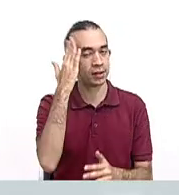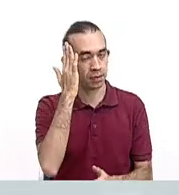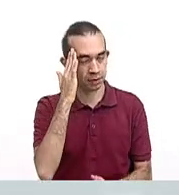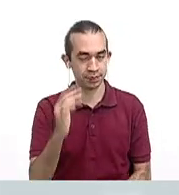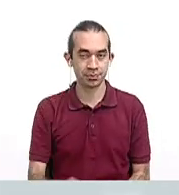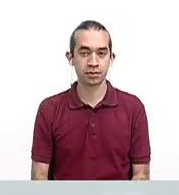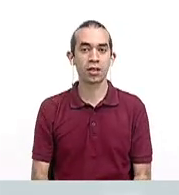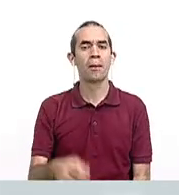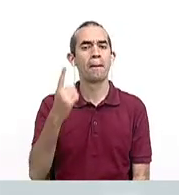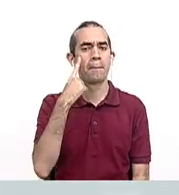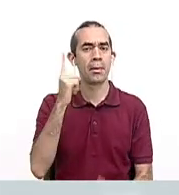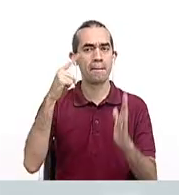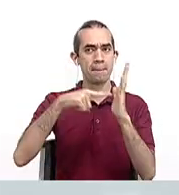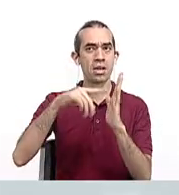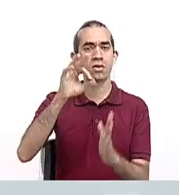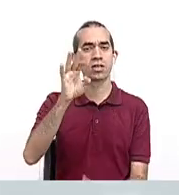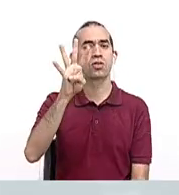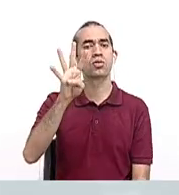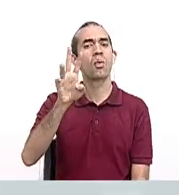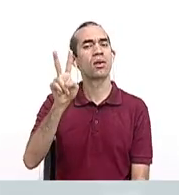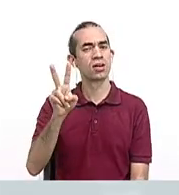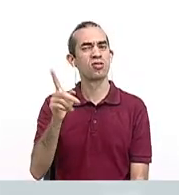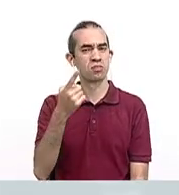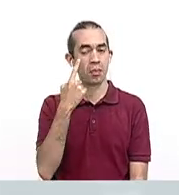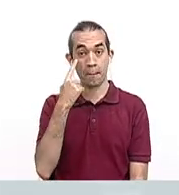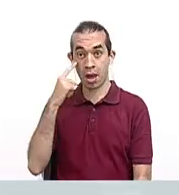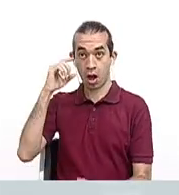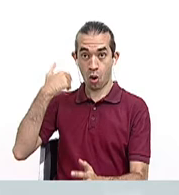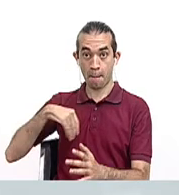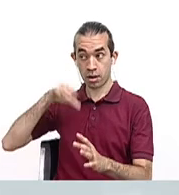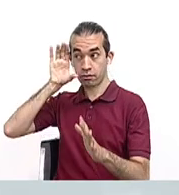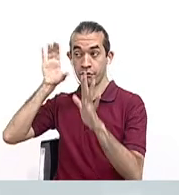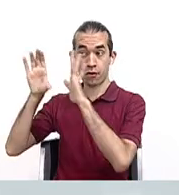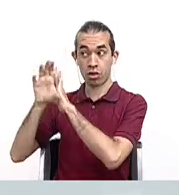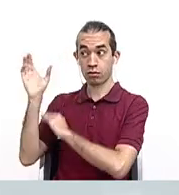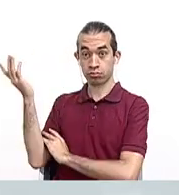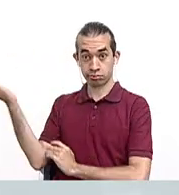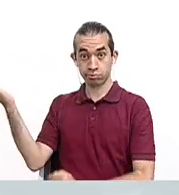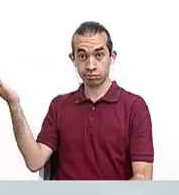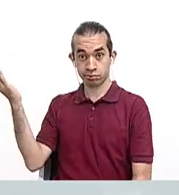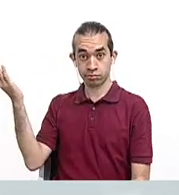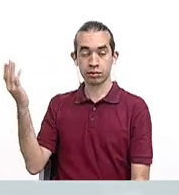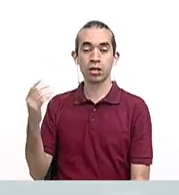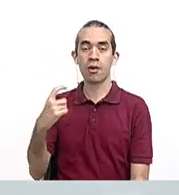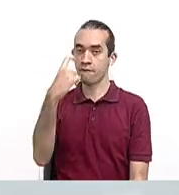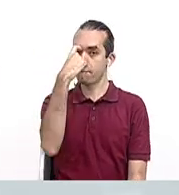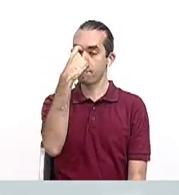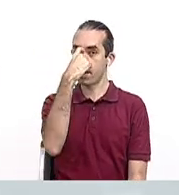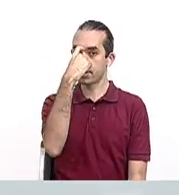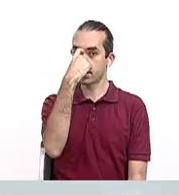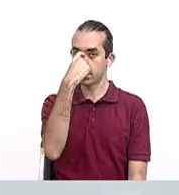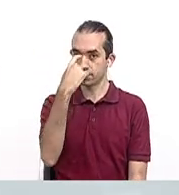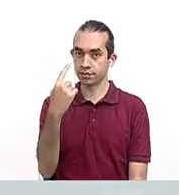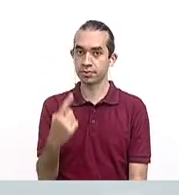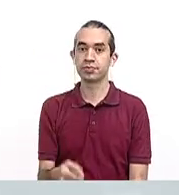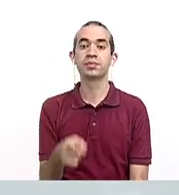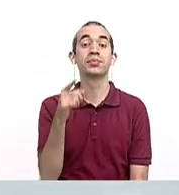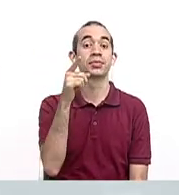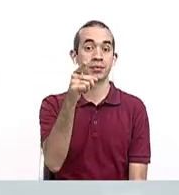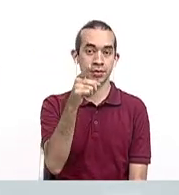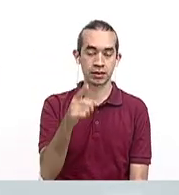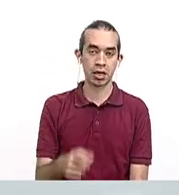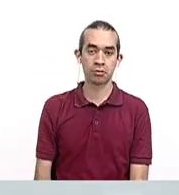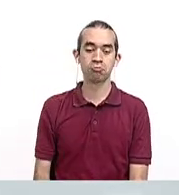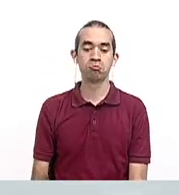qué ocurre ese es el caballero que ven ustedes ay don josé figueres ferrer va a una radio en ese